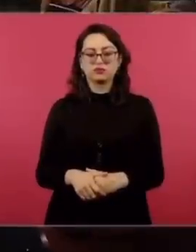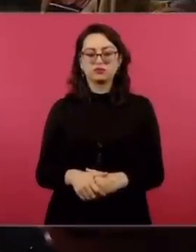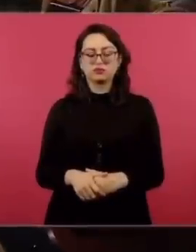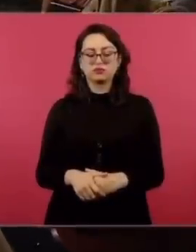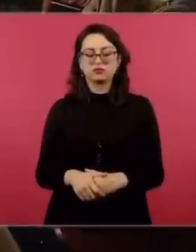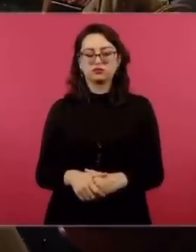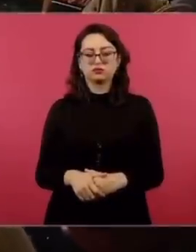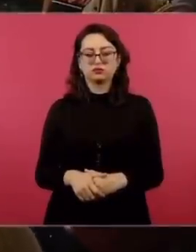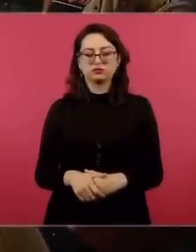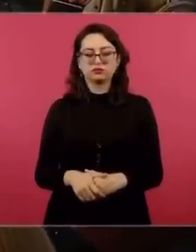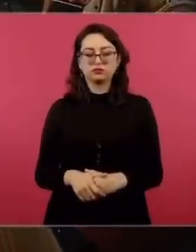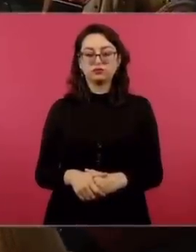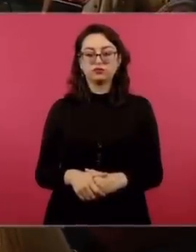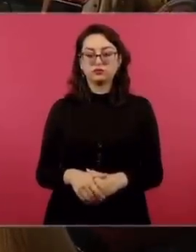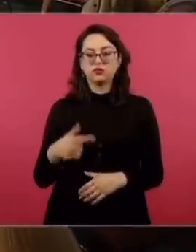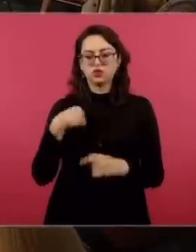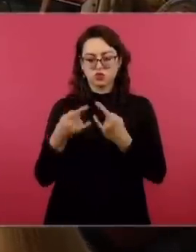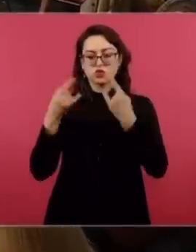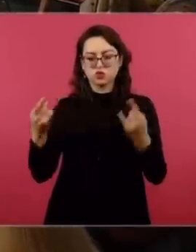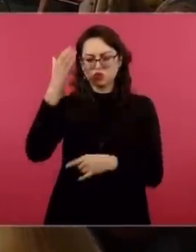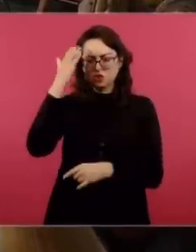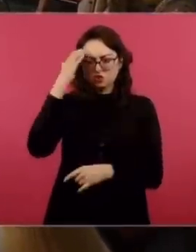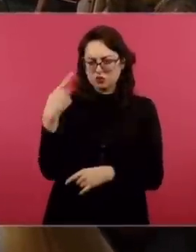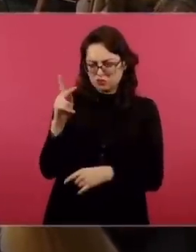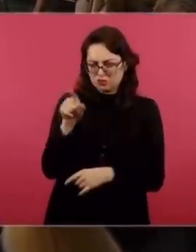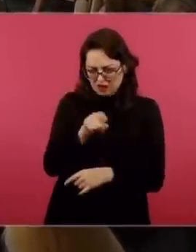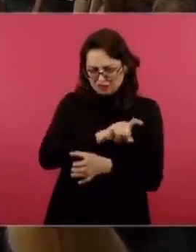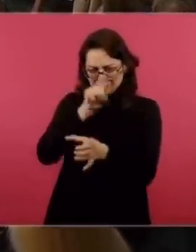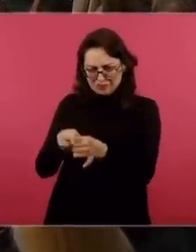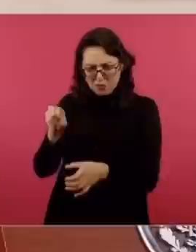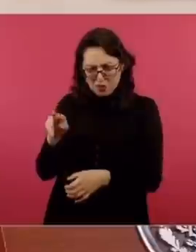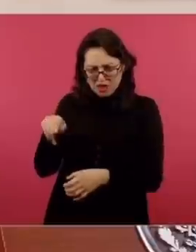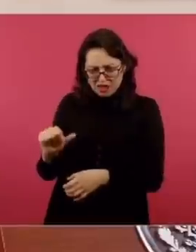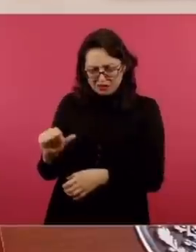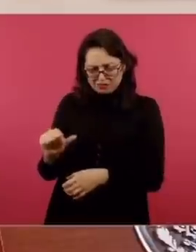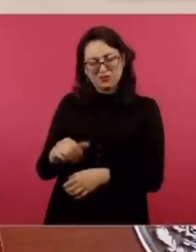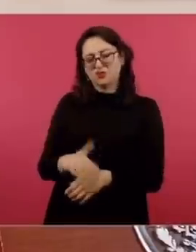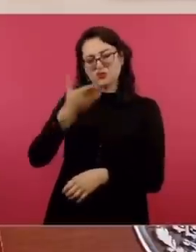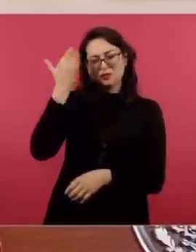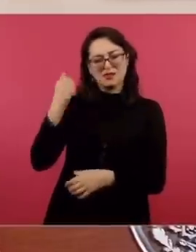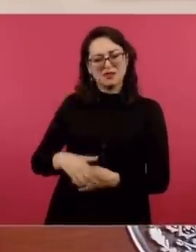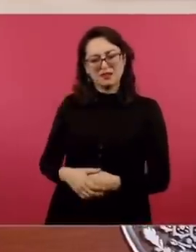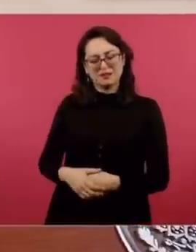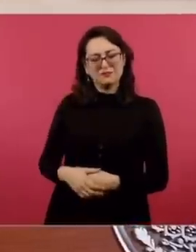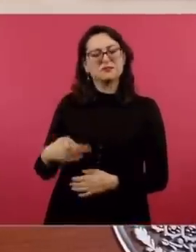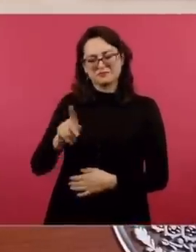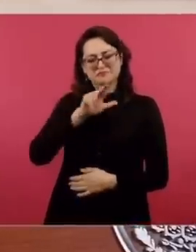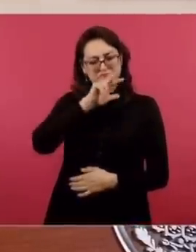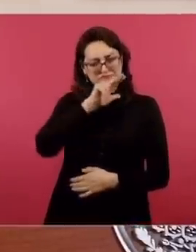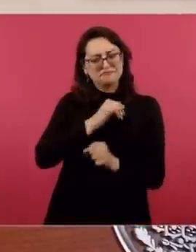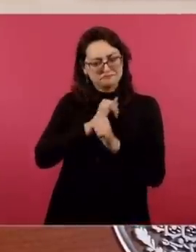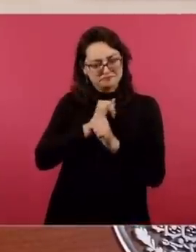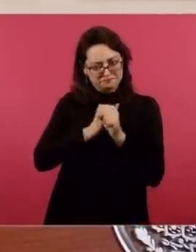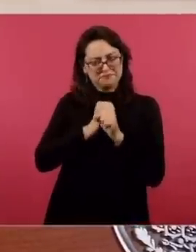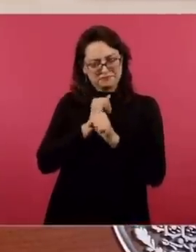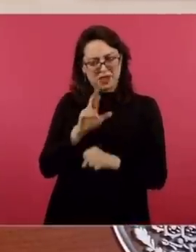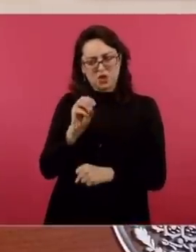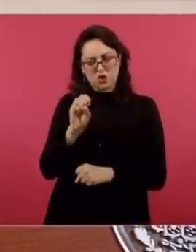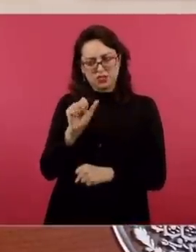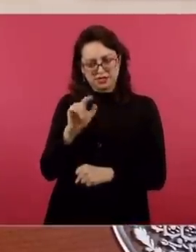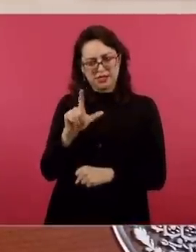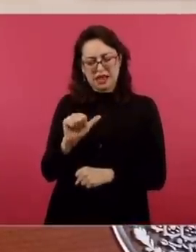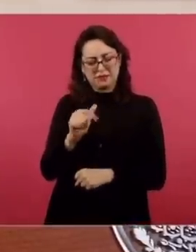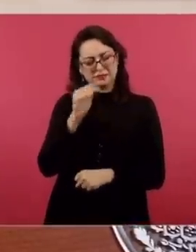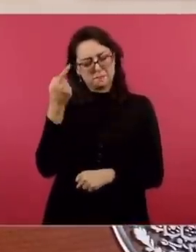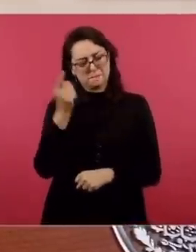estaba enterado de esto último, pero le vamos a pedir a Rosa Isela que revise el caso. Ahí nada más te hago una